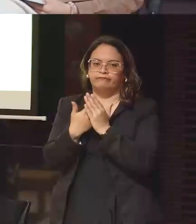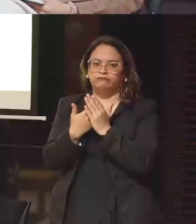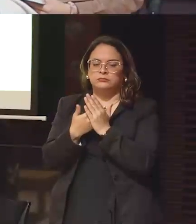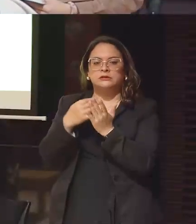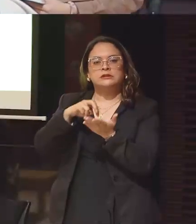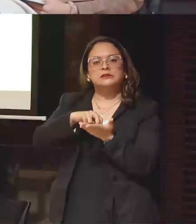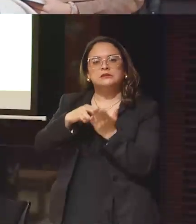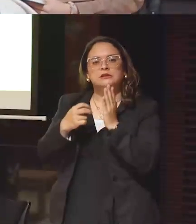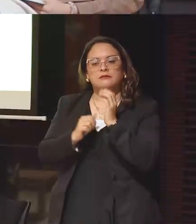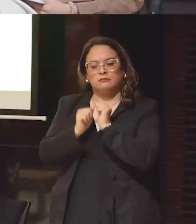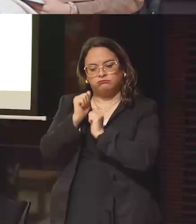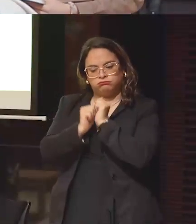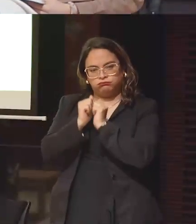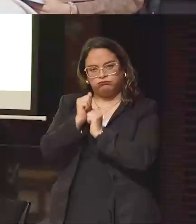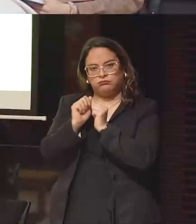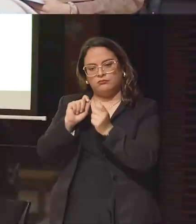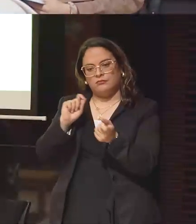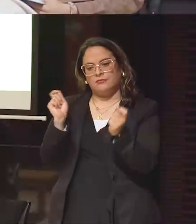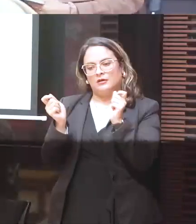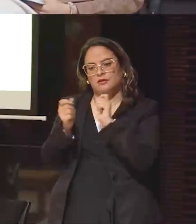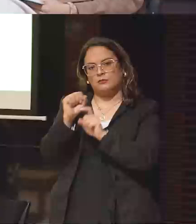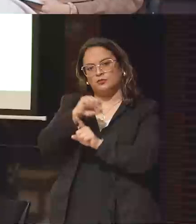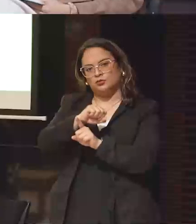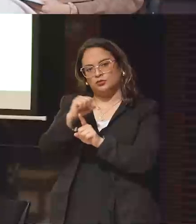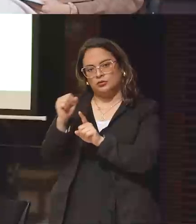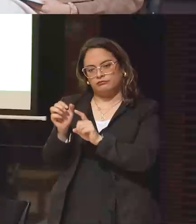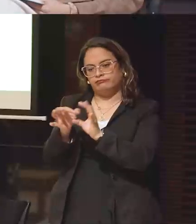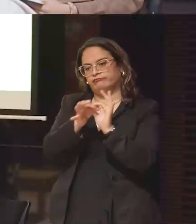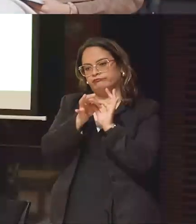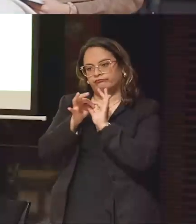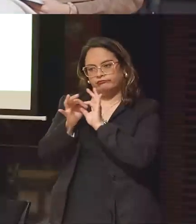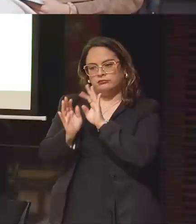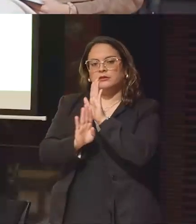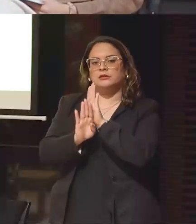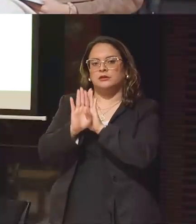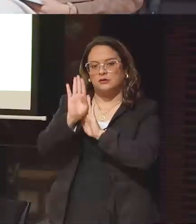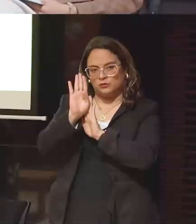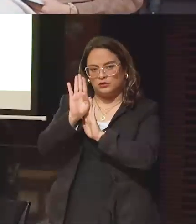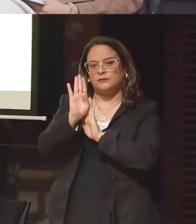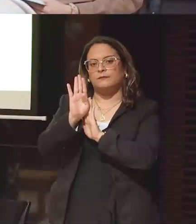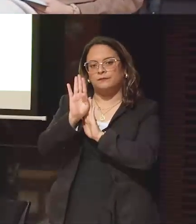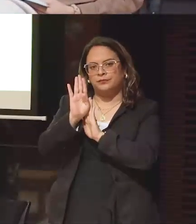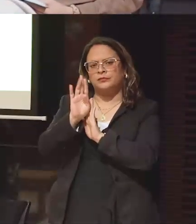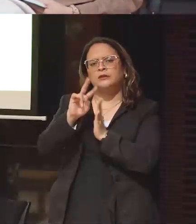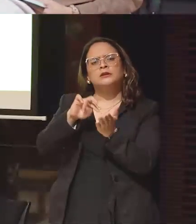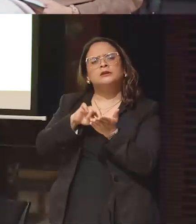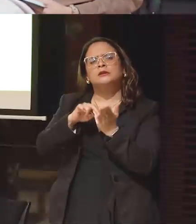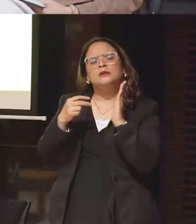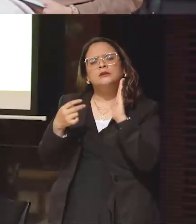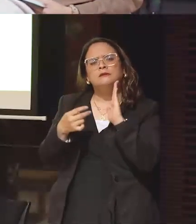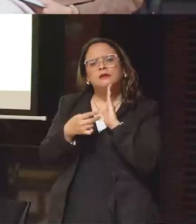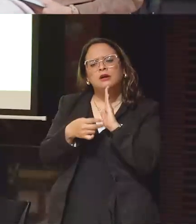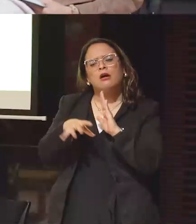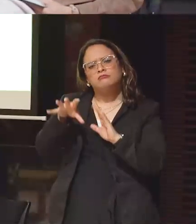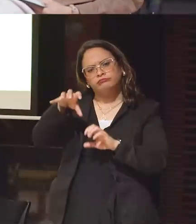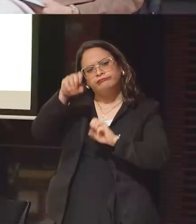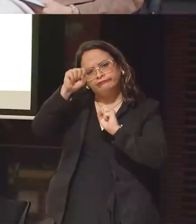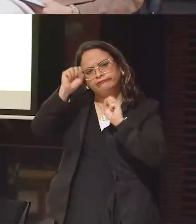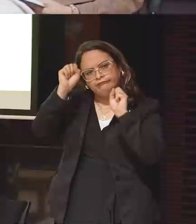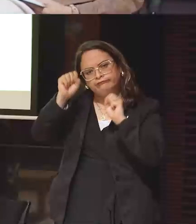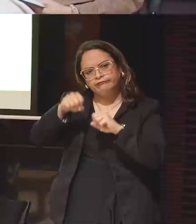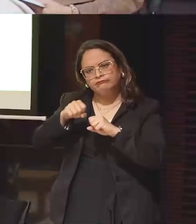un motor de cambio social, cohesión y desarrollo. Situarse en lo cultural implica reconocer su capacidad para